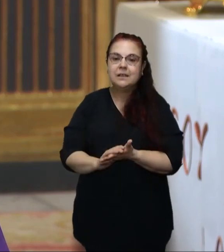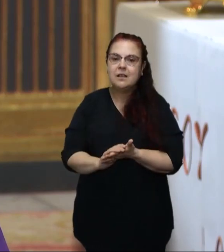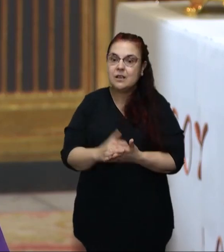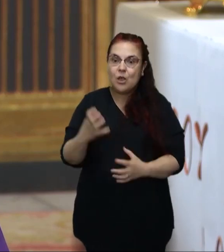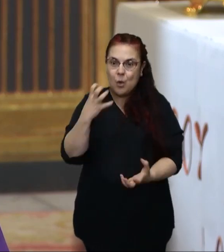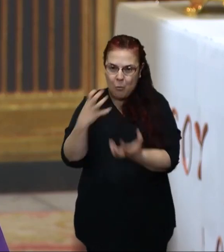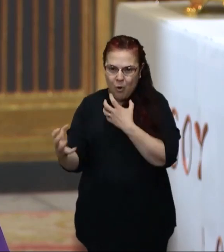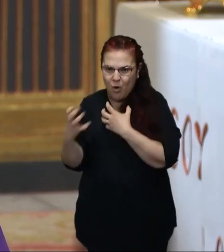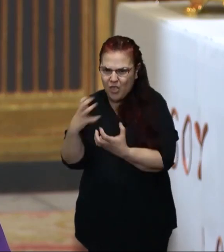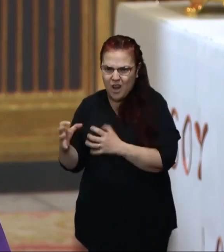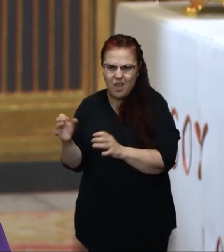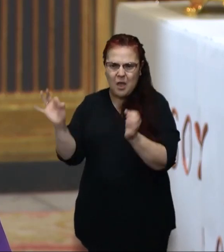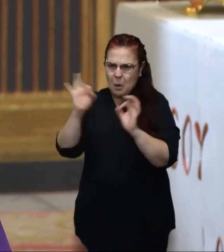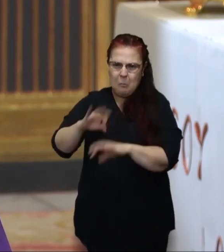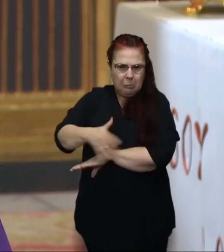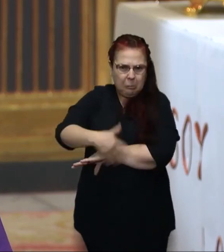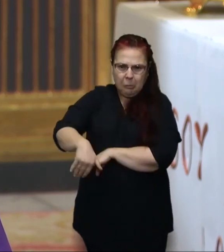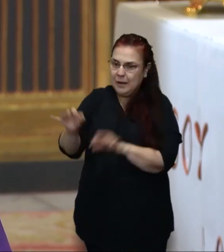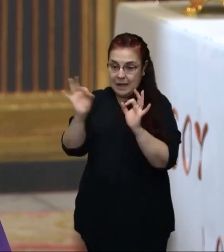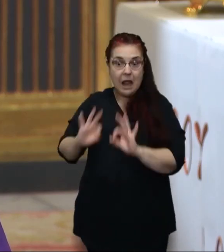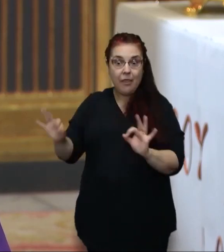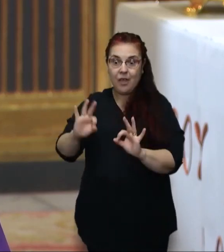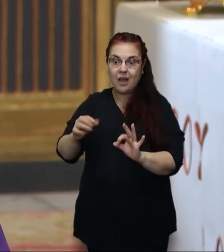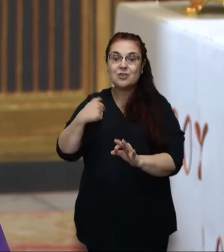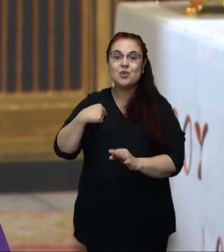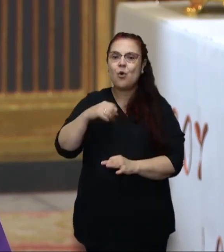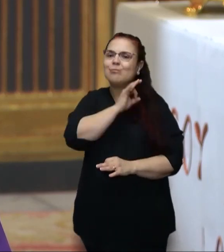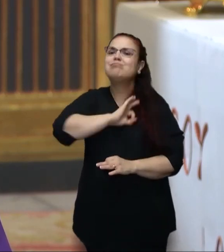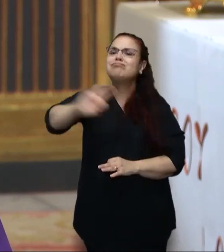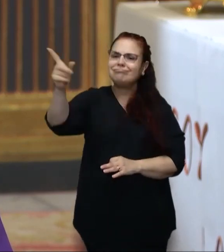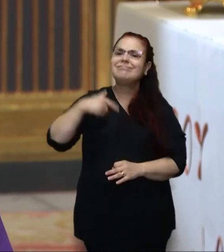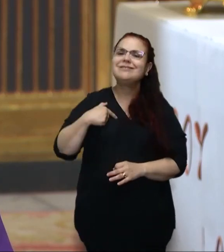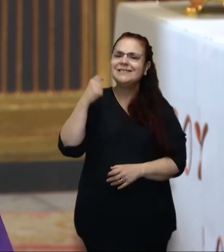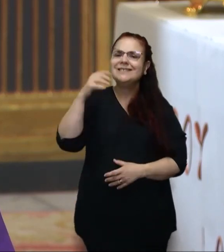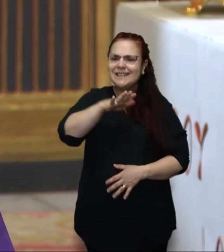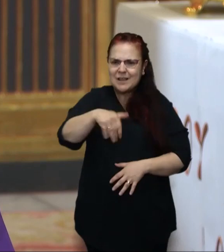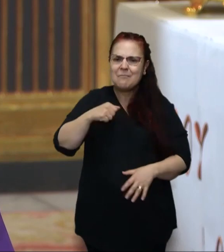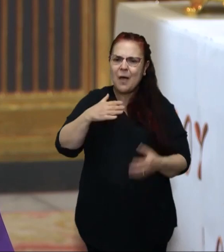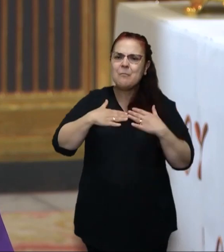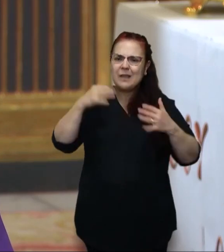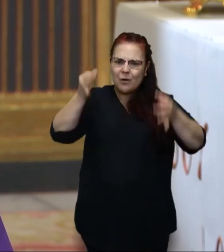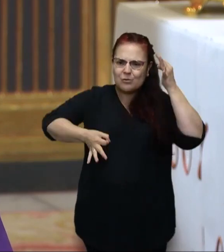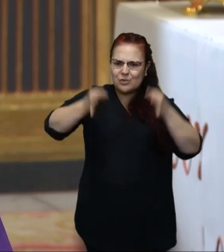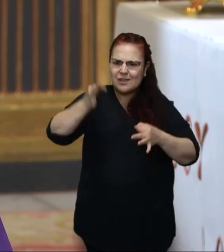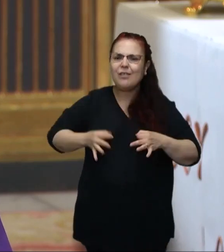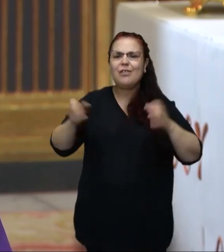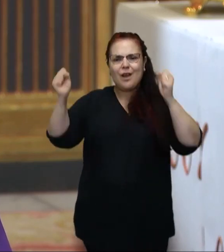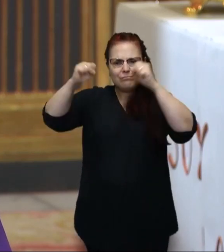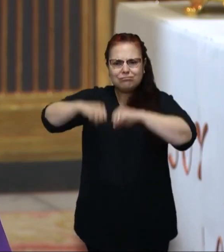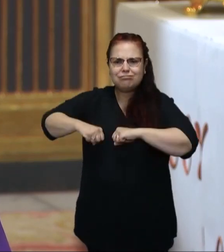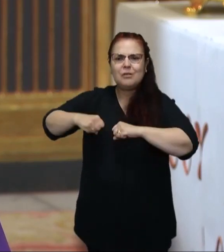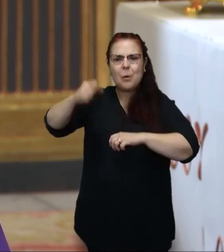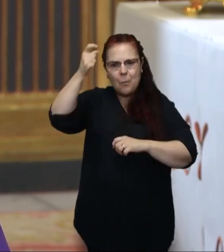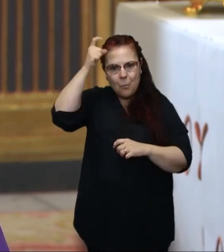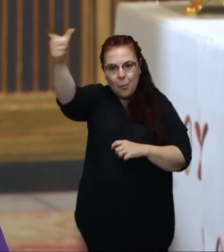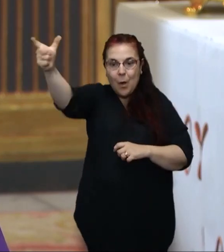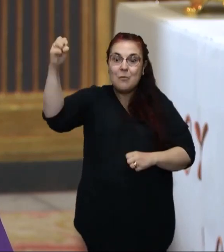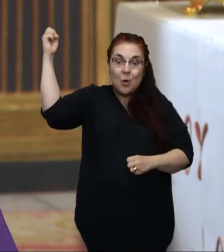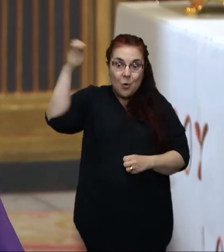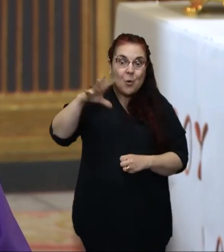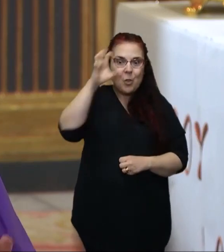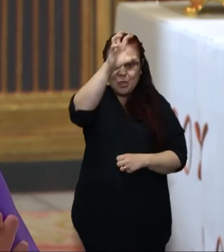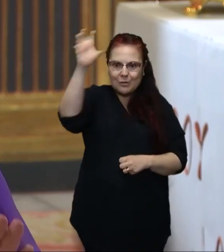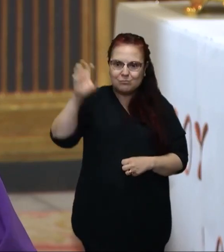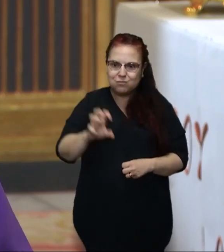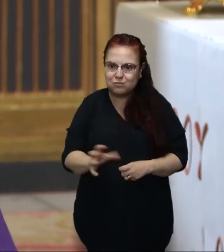por las calles. Yo, el Señor, te he llamado en mi justicia, te hice alianza de ti, de un pueblo y luz de las